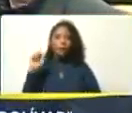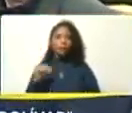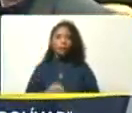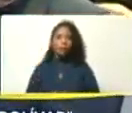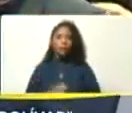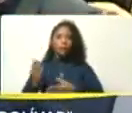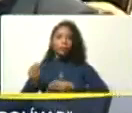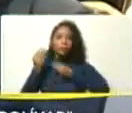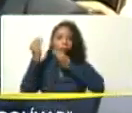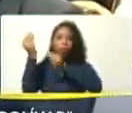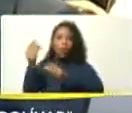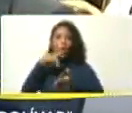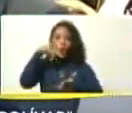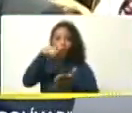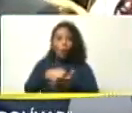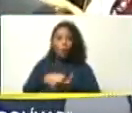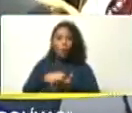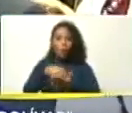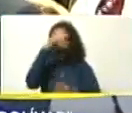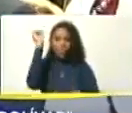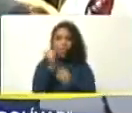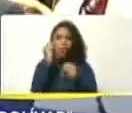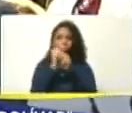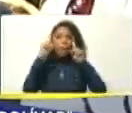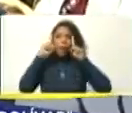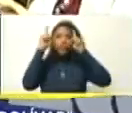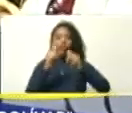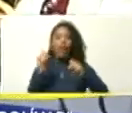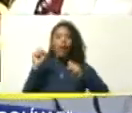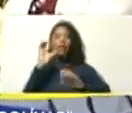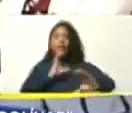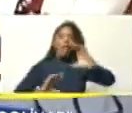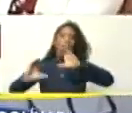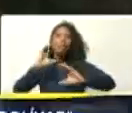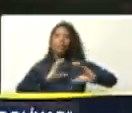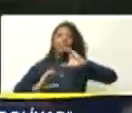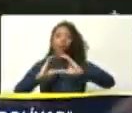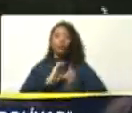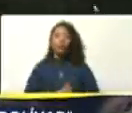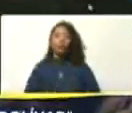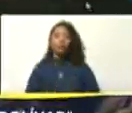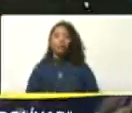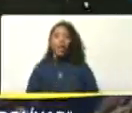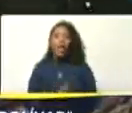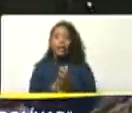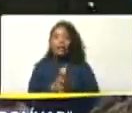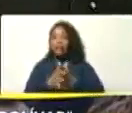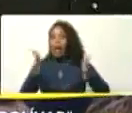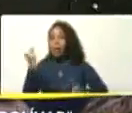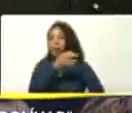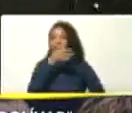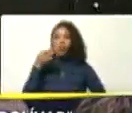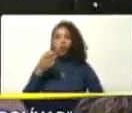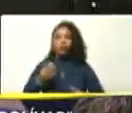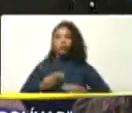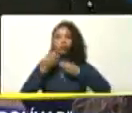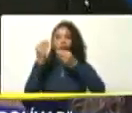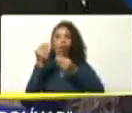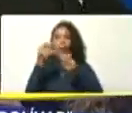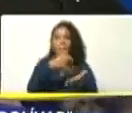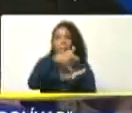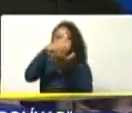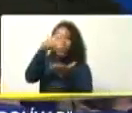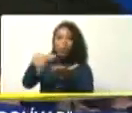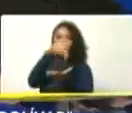entregar a nombre de su trabajo profesional, científico, de gran calidad, entregar el Premio Nacional